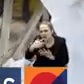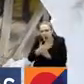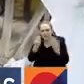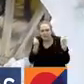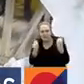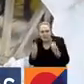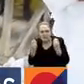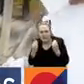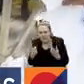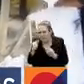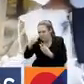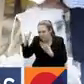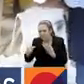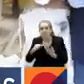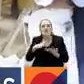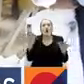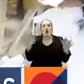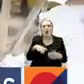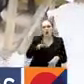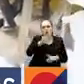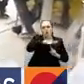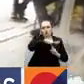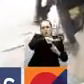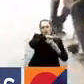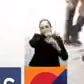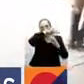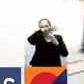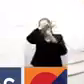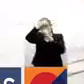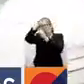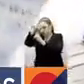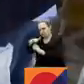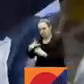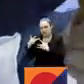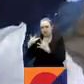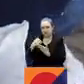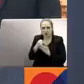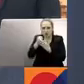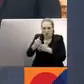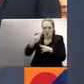humanitaria que será transportada vía aérea hasta los resguardos.